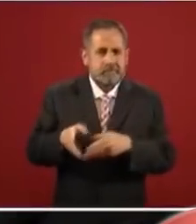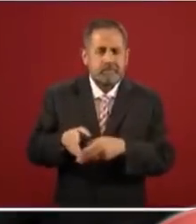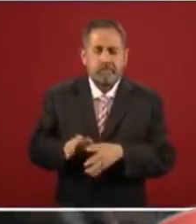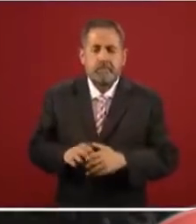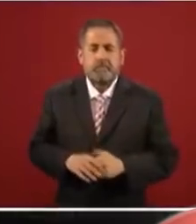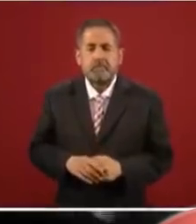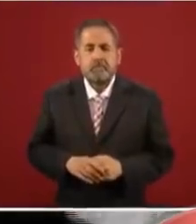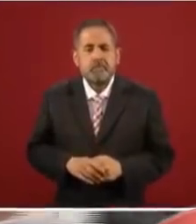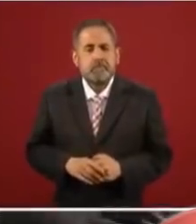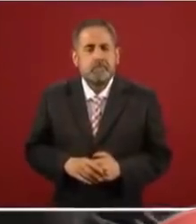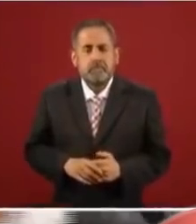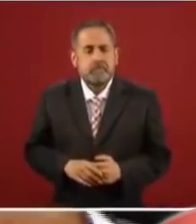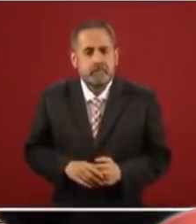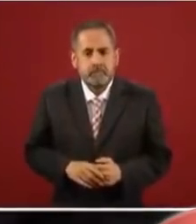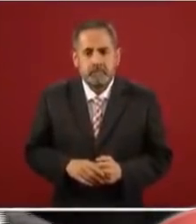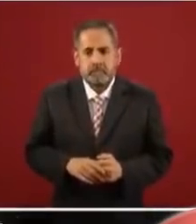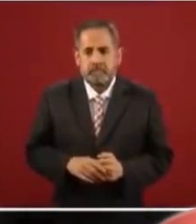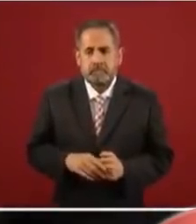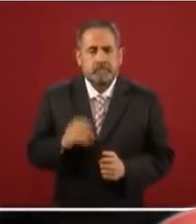Estamos